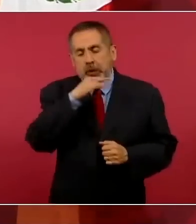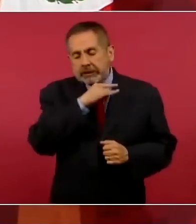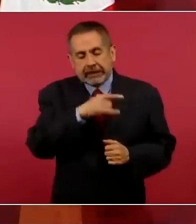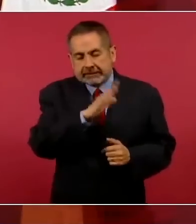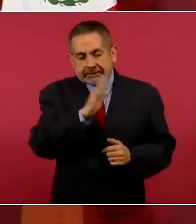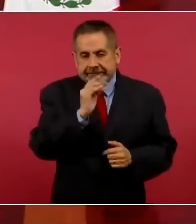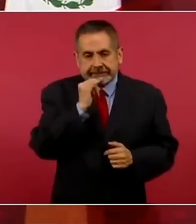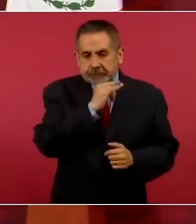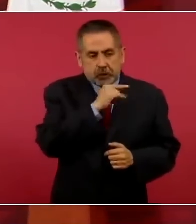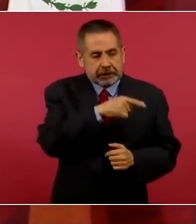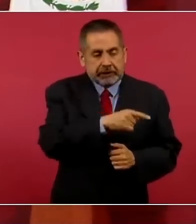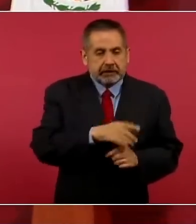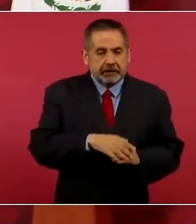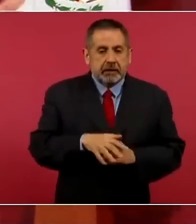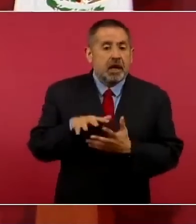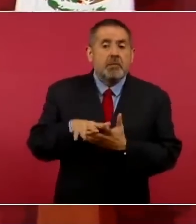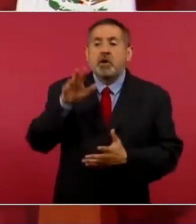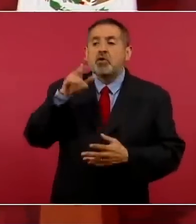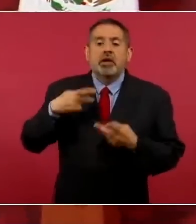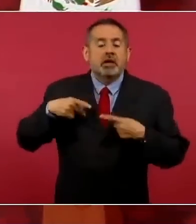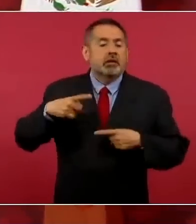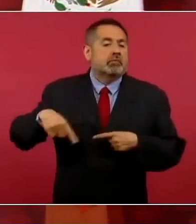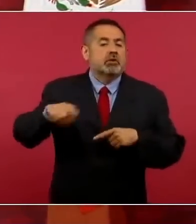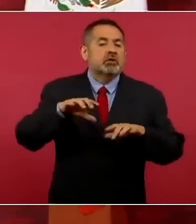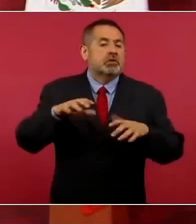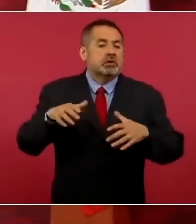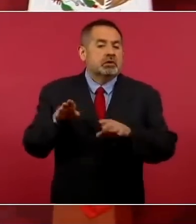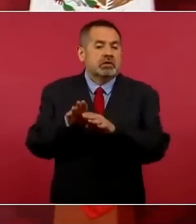hipócritas, la mayoría del pueblo